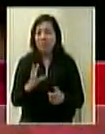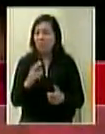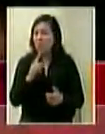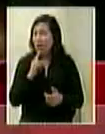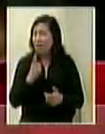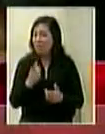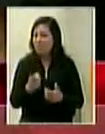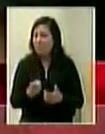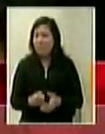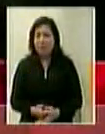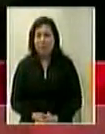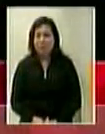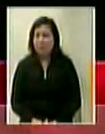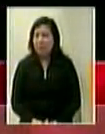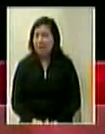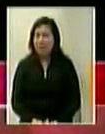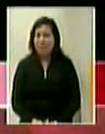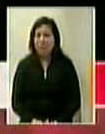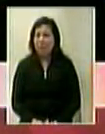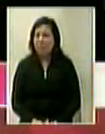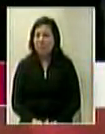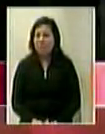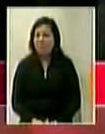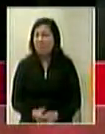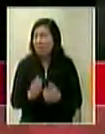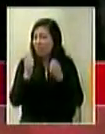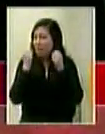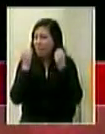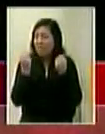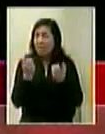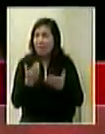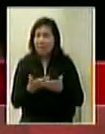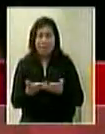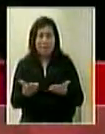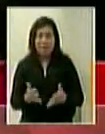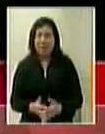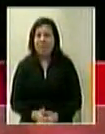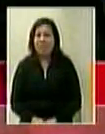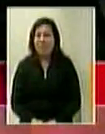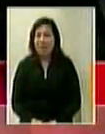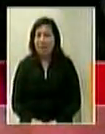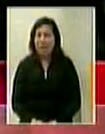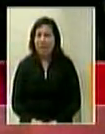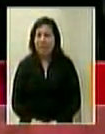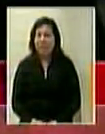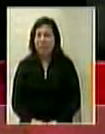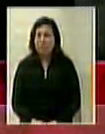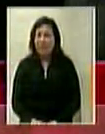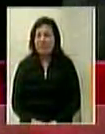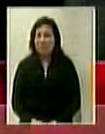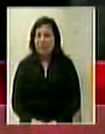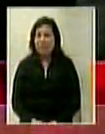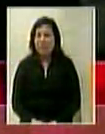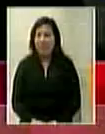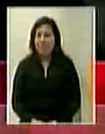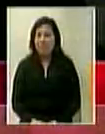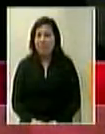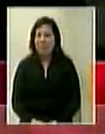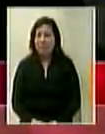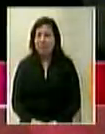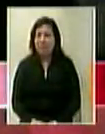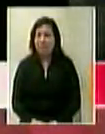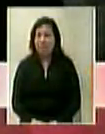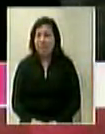es fatuo, no es jalado de los pelos, no es un artificio el señalamiento del señor Pérez Guadalupe cuando